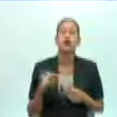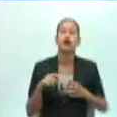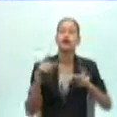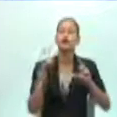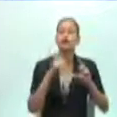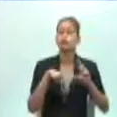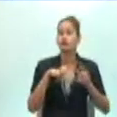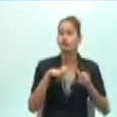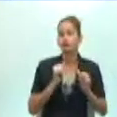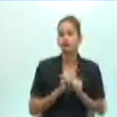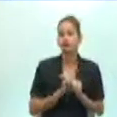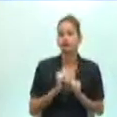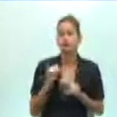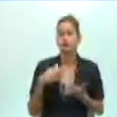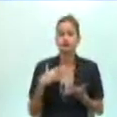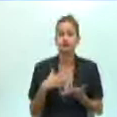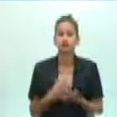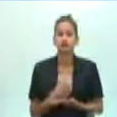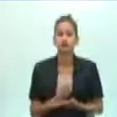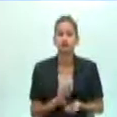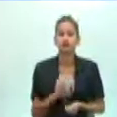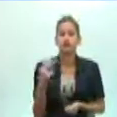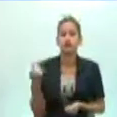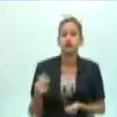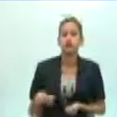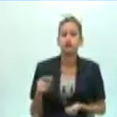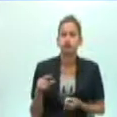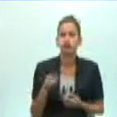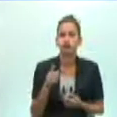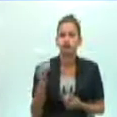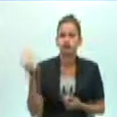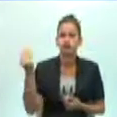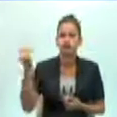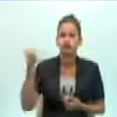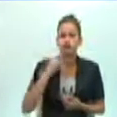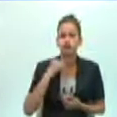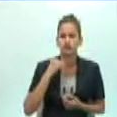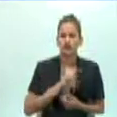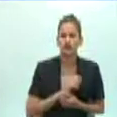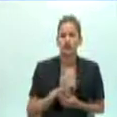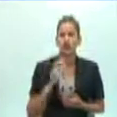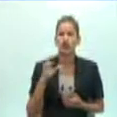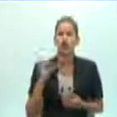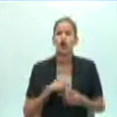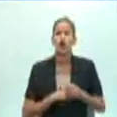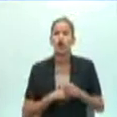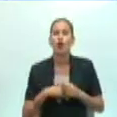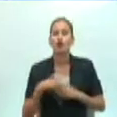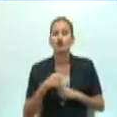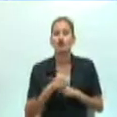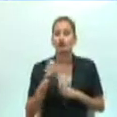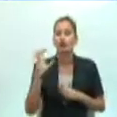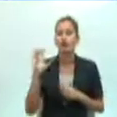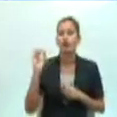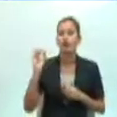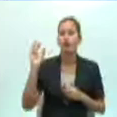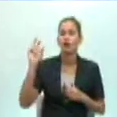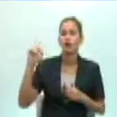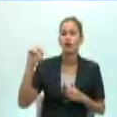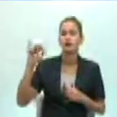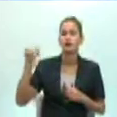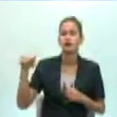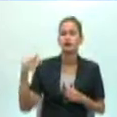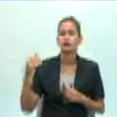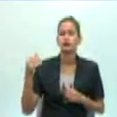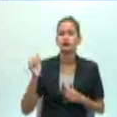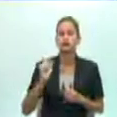También vamos a continuar ejercitando lo que ya conocen sobre las conjunciones. Para ello les presento la siguiente actividad.